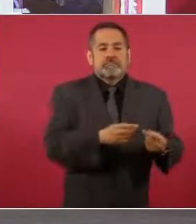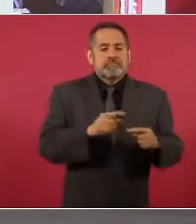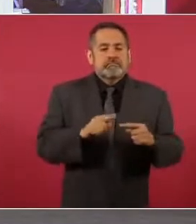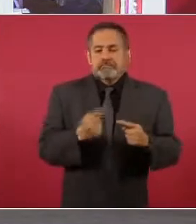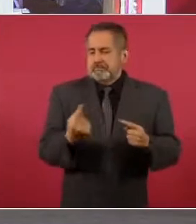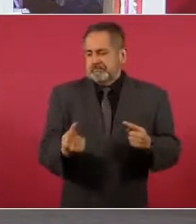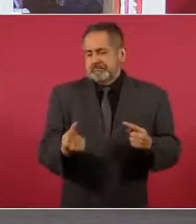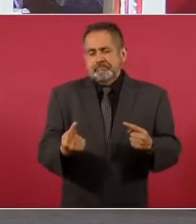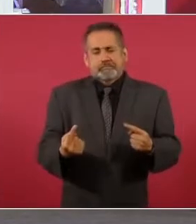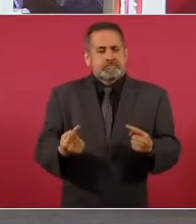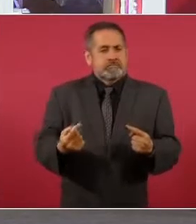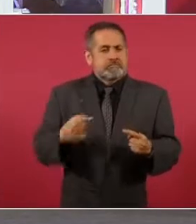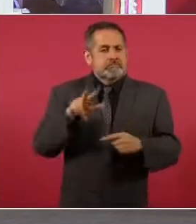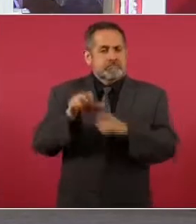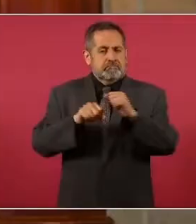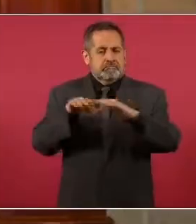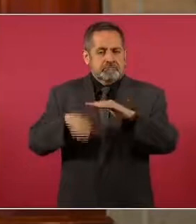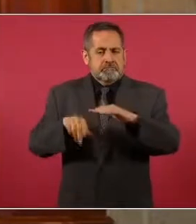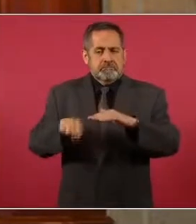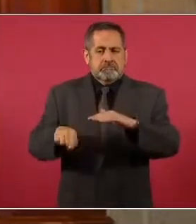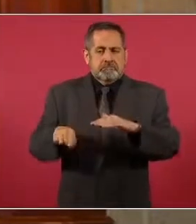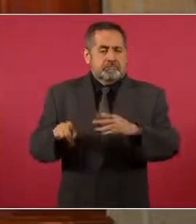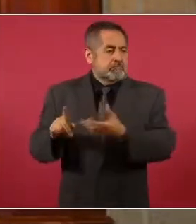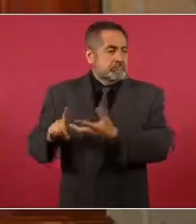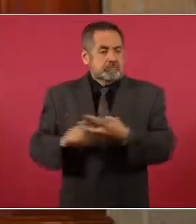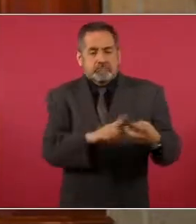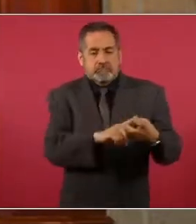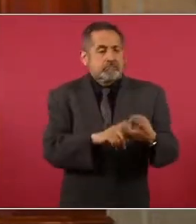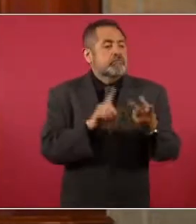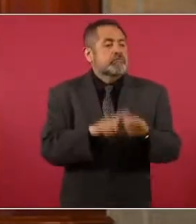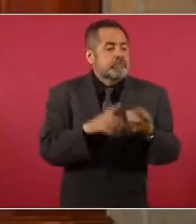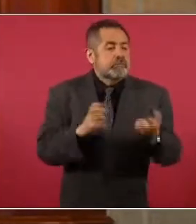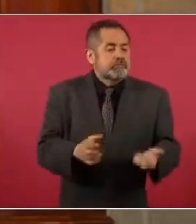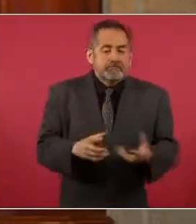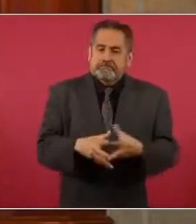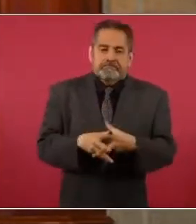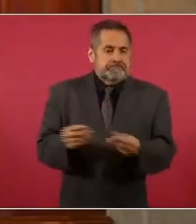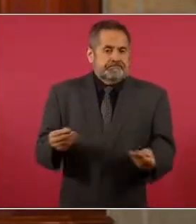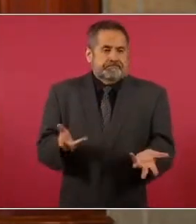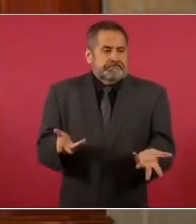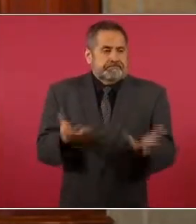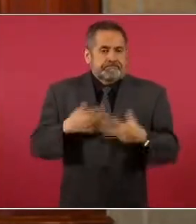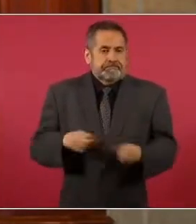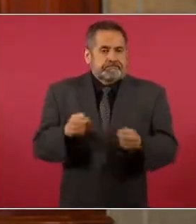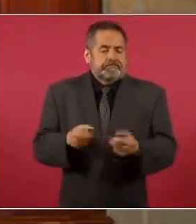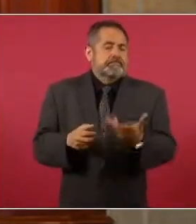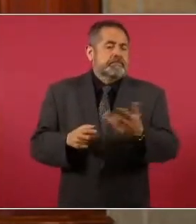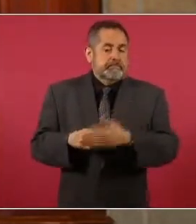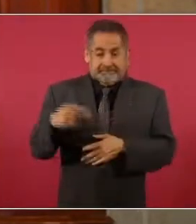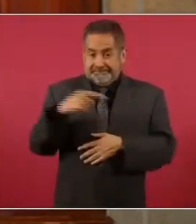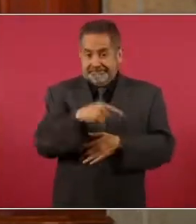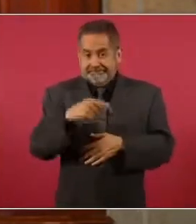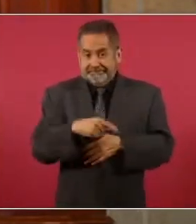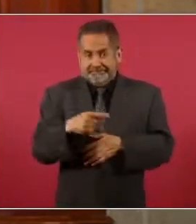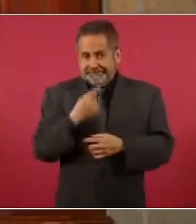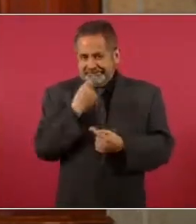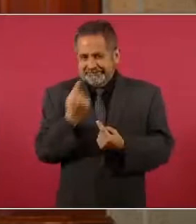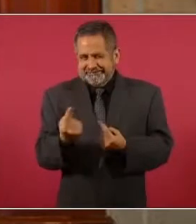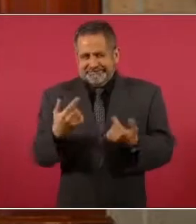una menor de quien se desconoce su paradero. Esta persona desaparecida, esta